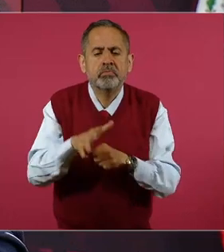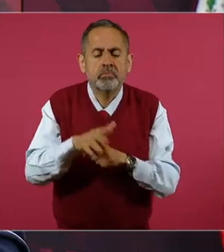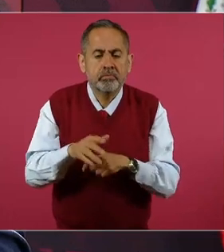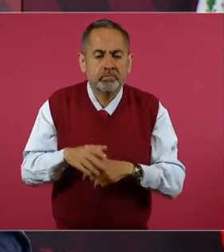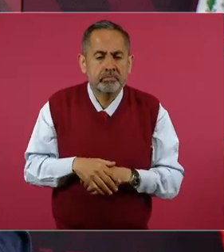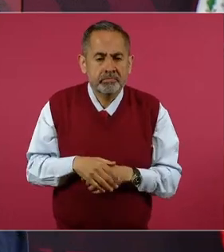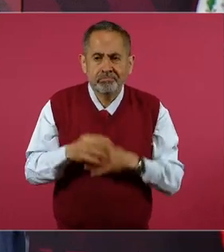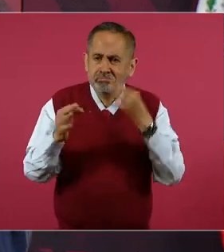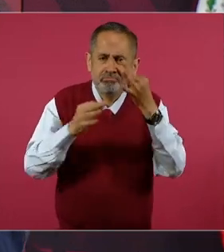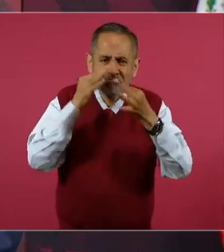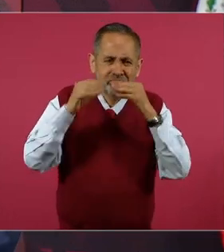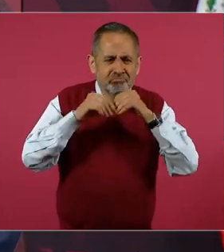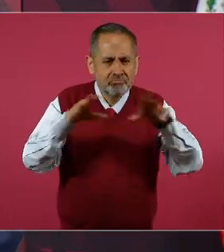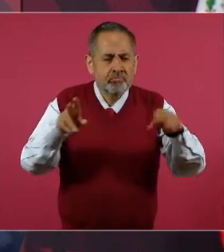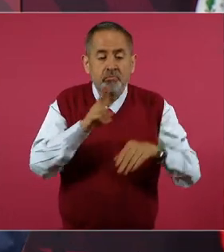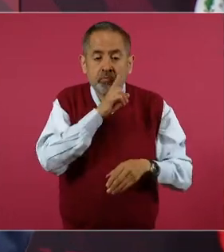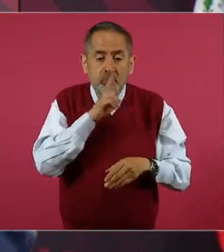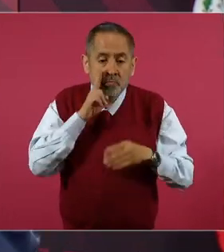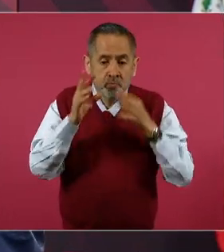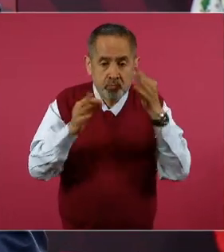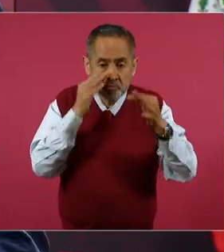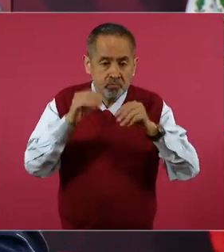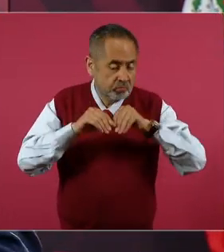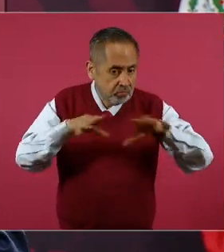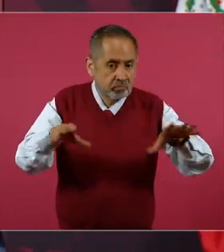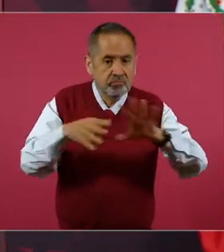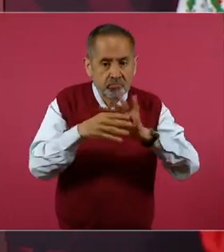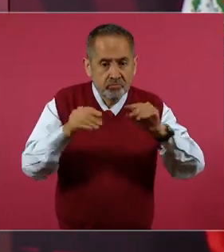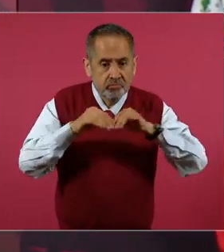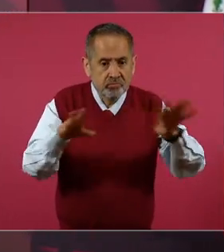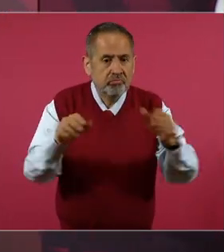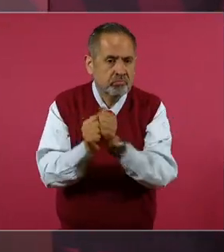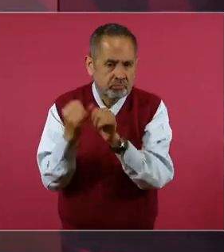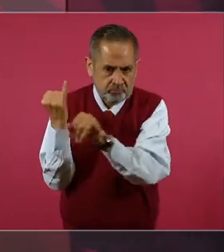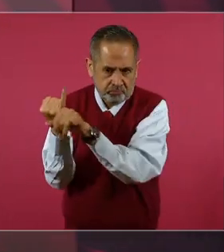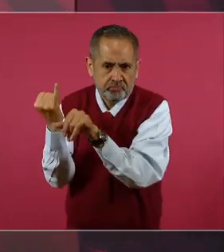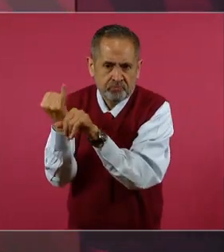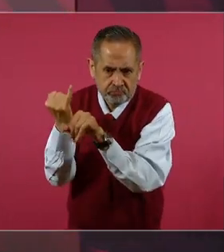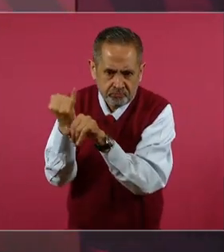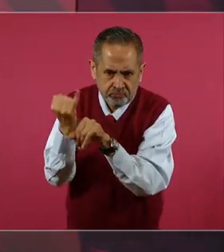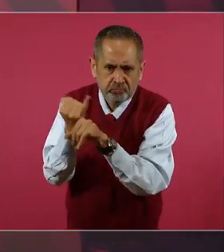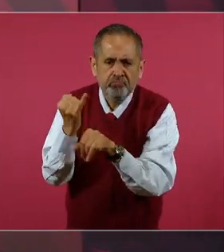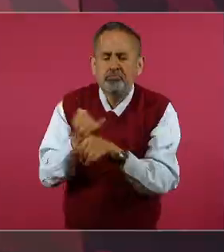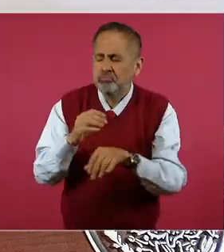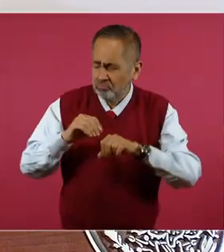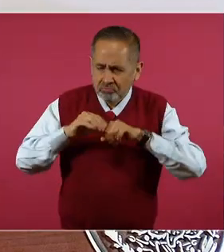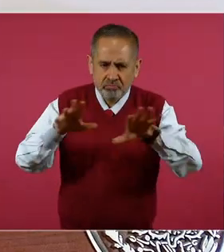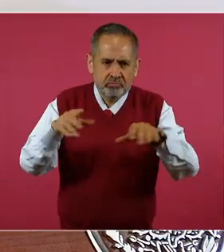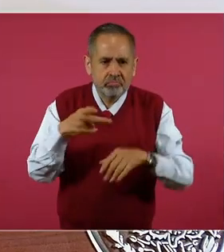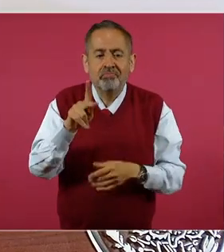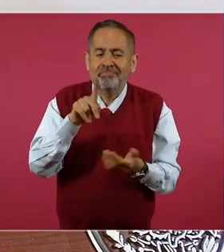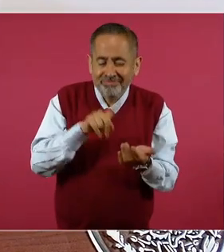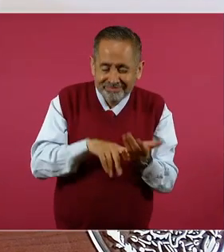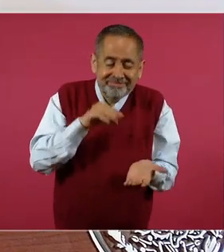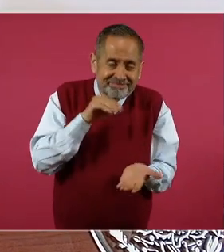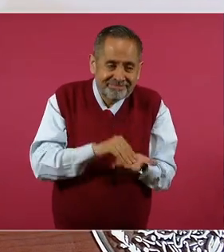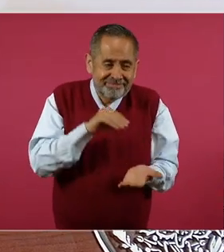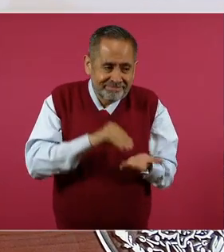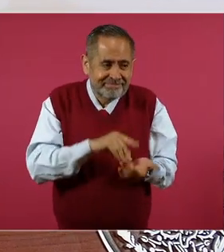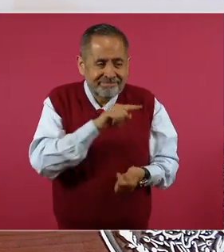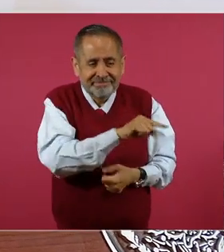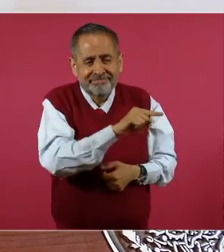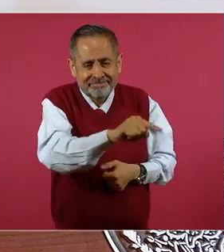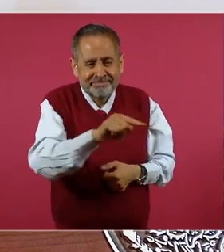la difusión de noticias, la información por internet, pero todavía